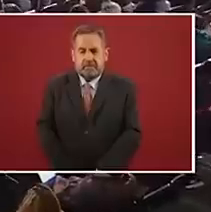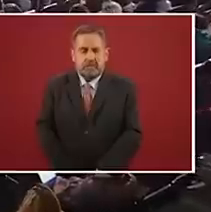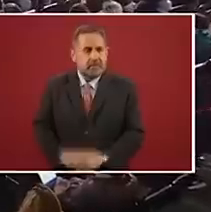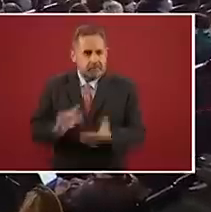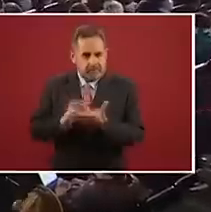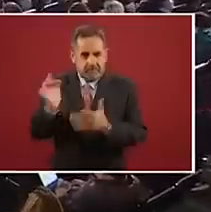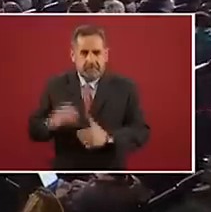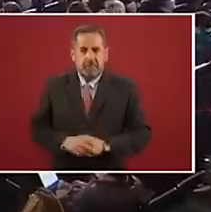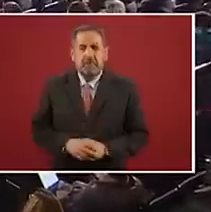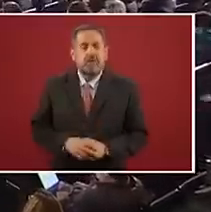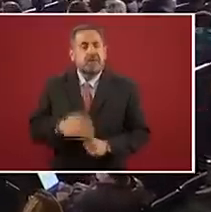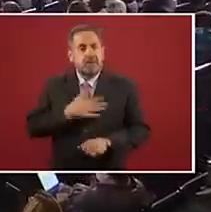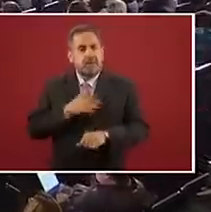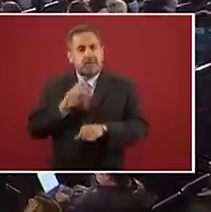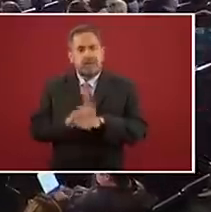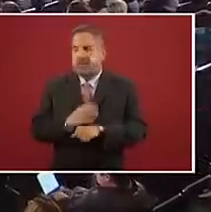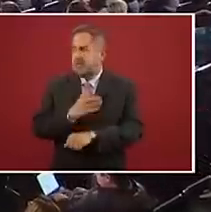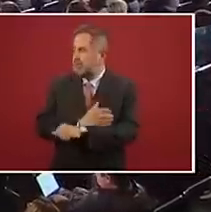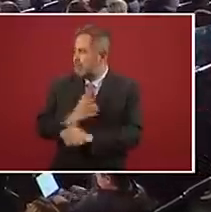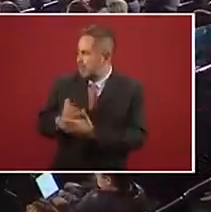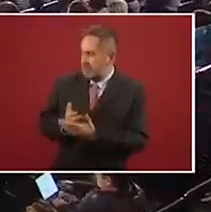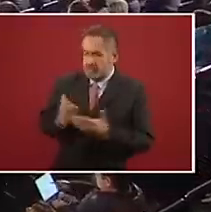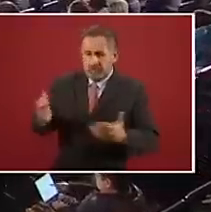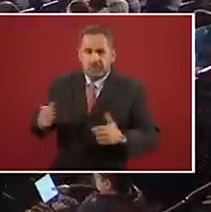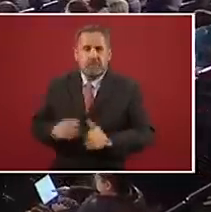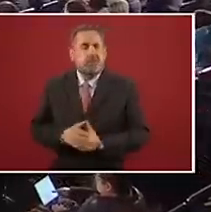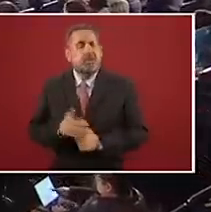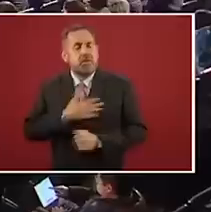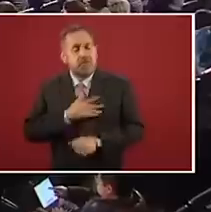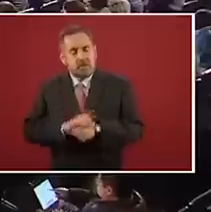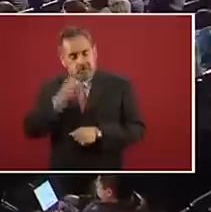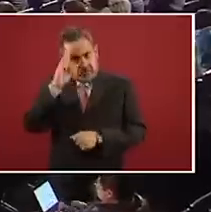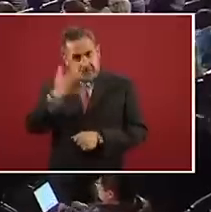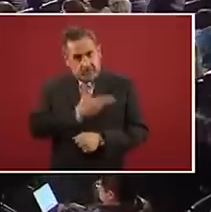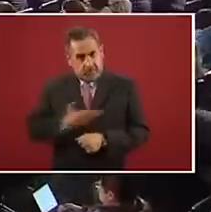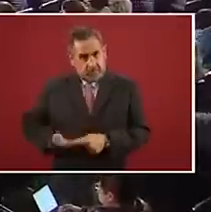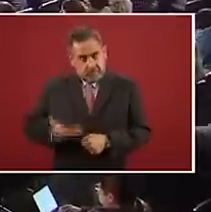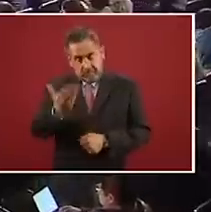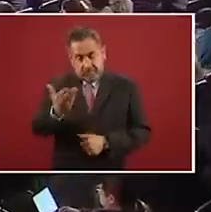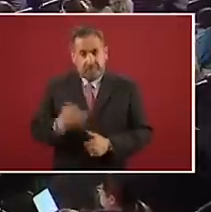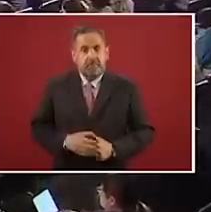Gracias. Buenos días, compañeros y compañeras de los medios. Buenos días, señor presidente.